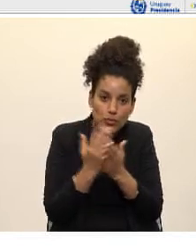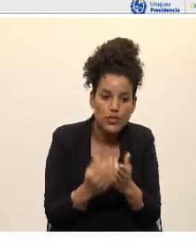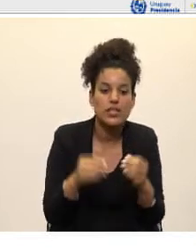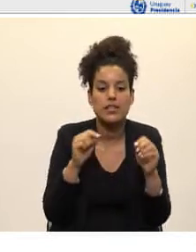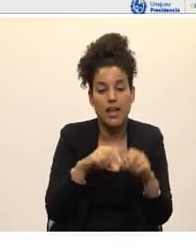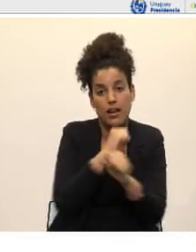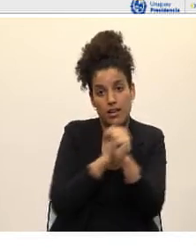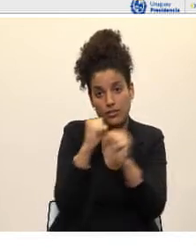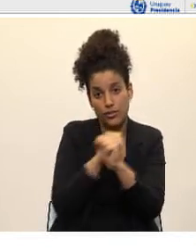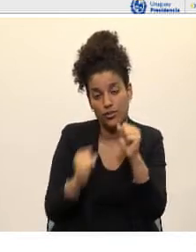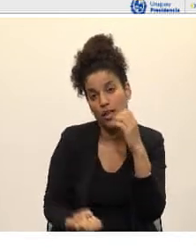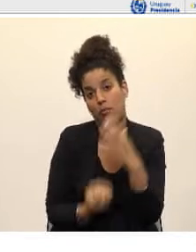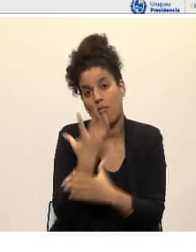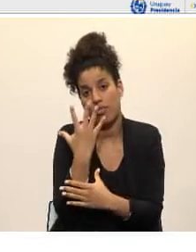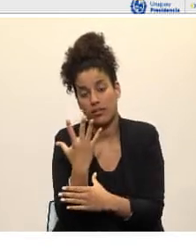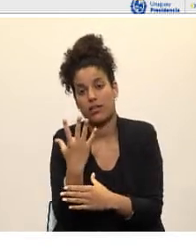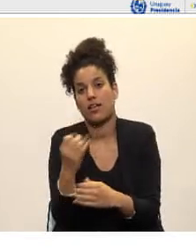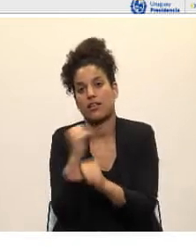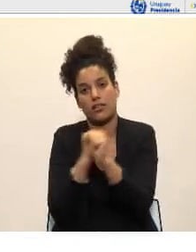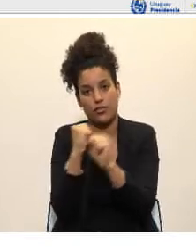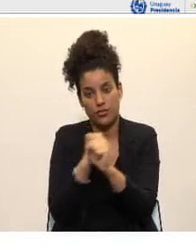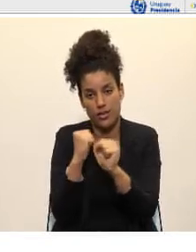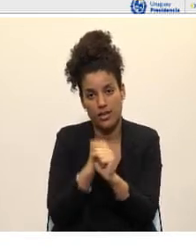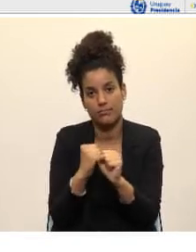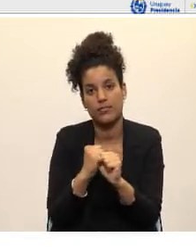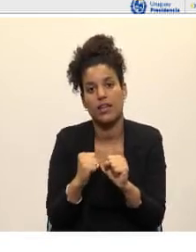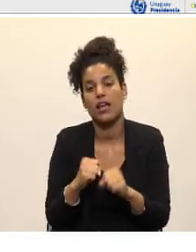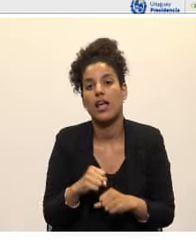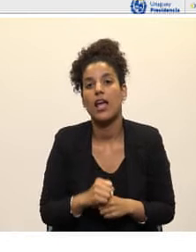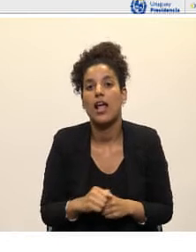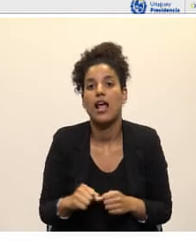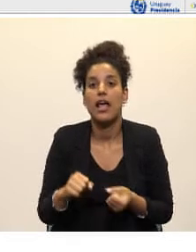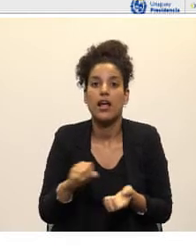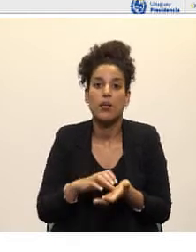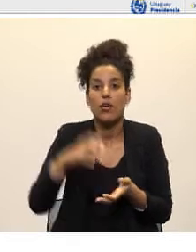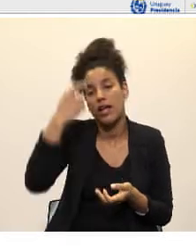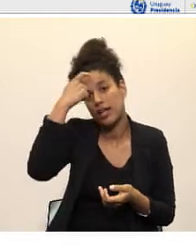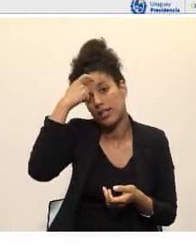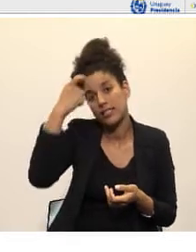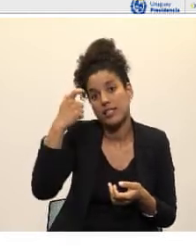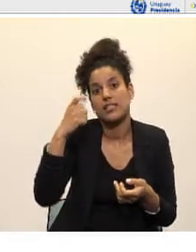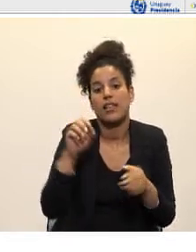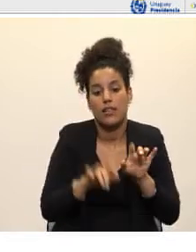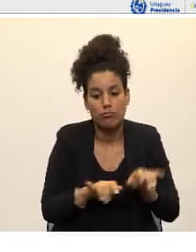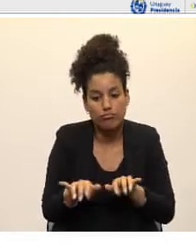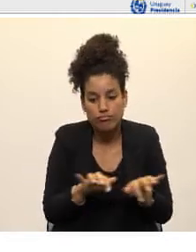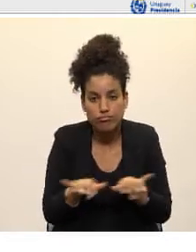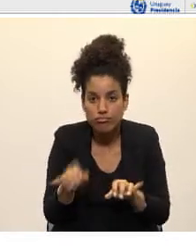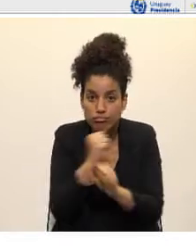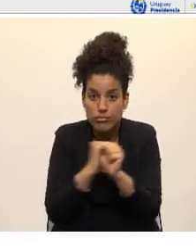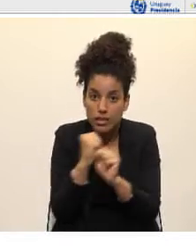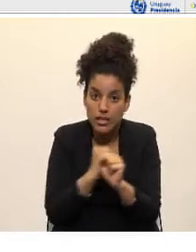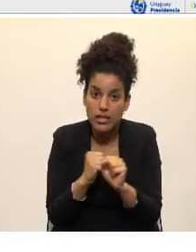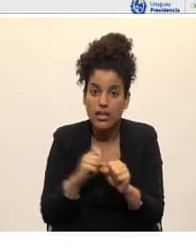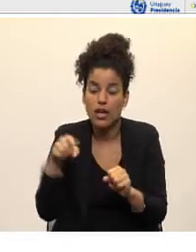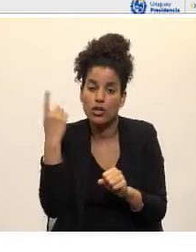tecnología. Cuestiones como el pensamiento computacional, como las ciencias de la computación en aquellos países donde se ha